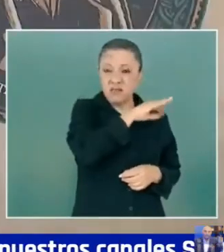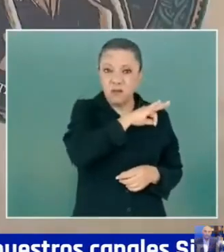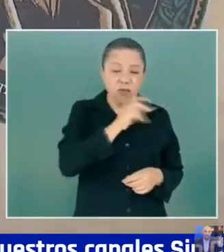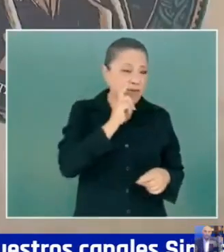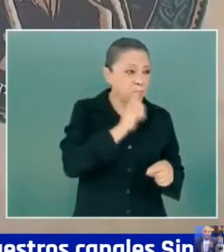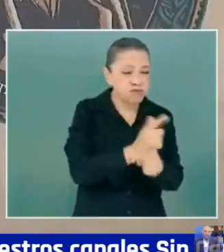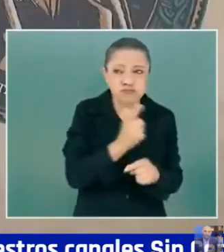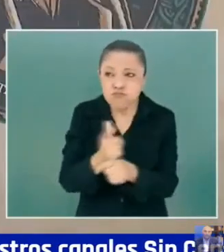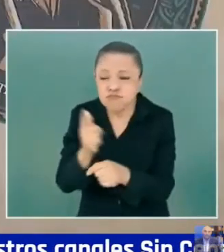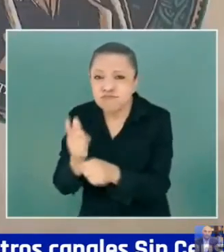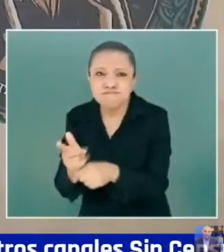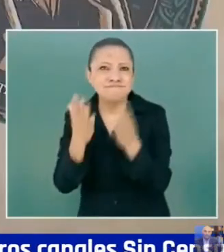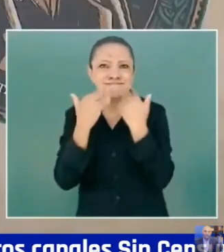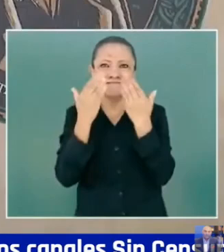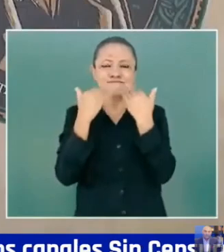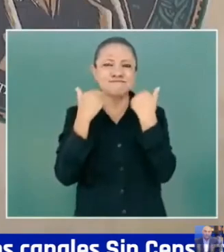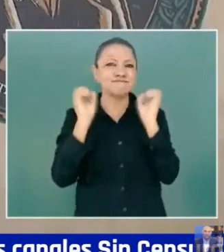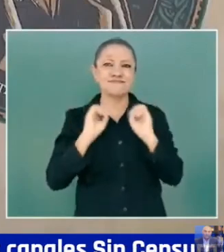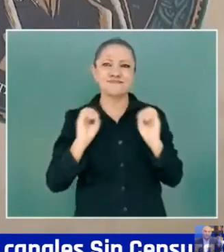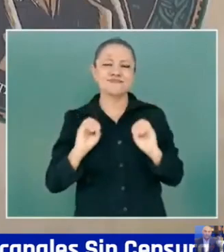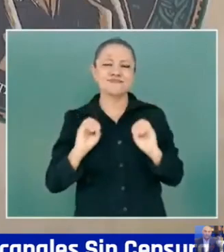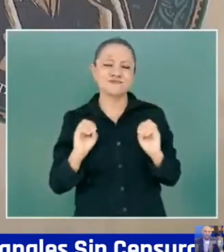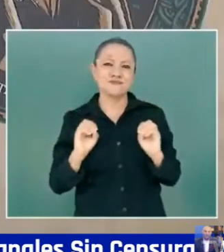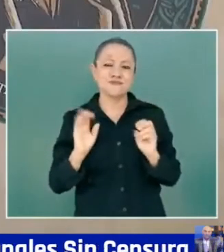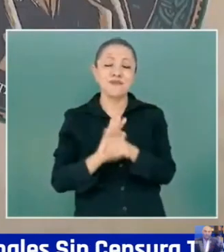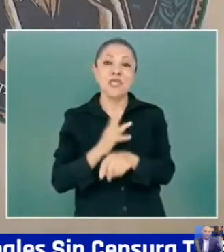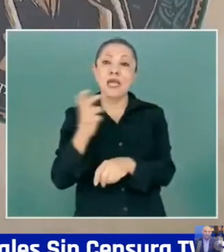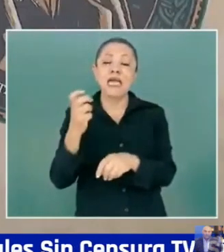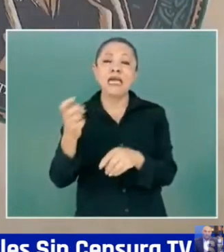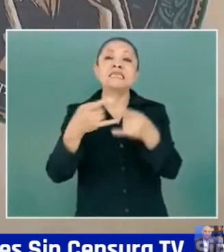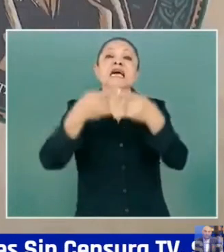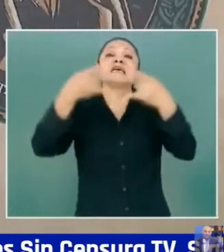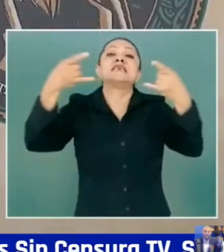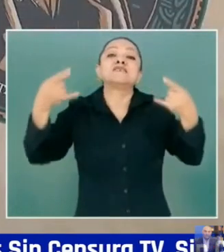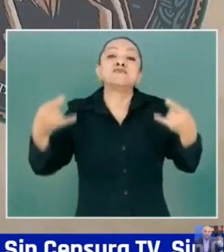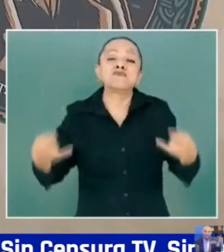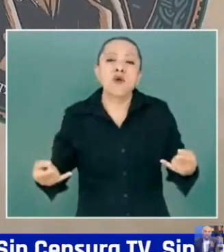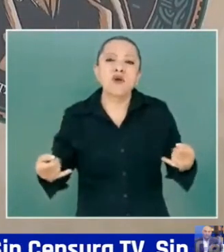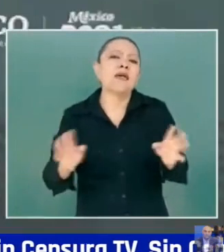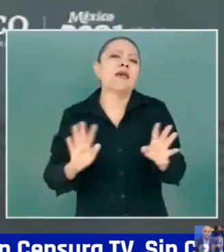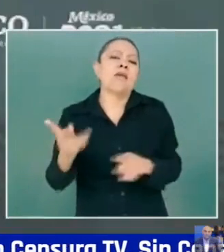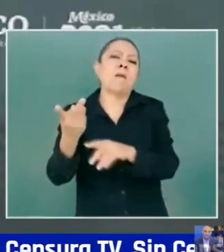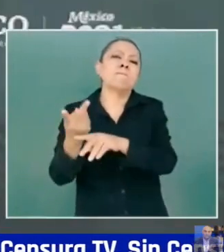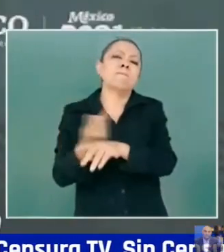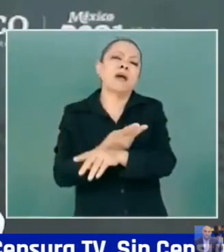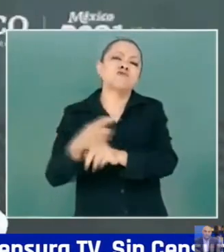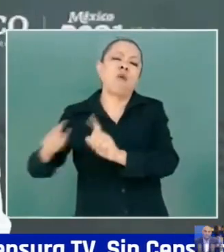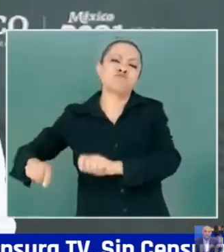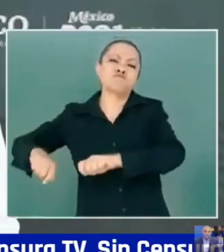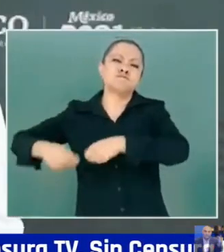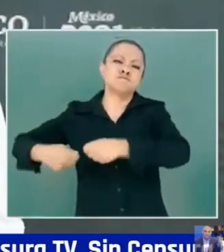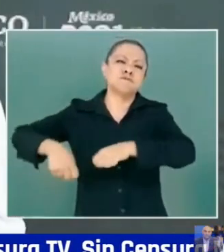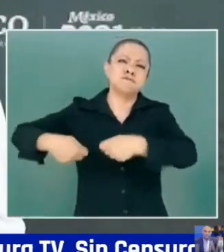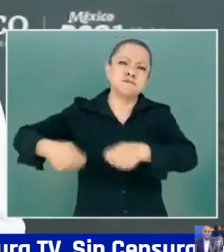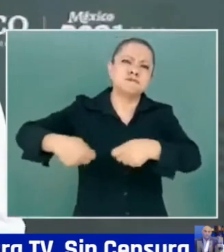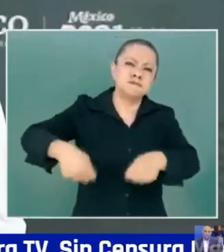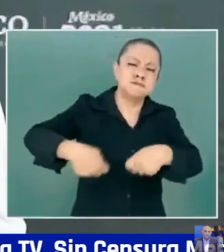y legado de José María Morelos y Pavón, cura, por cierto, también como Miguel Hidalgo,